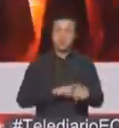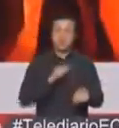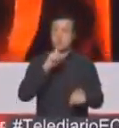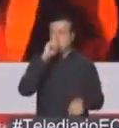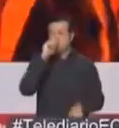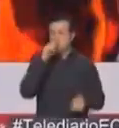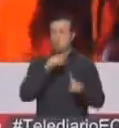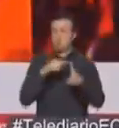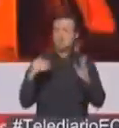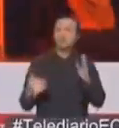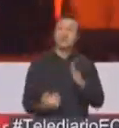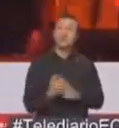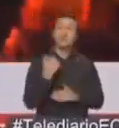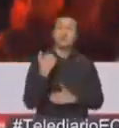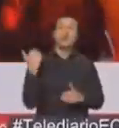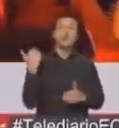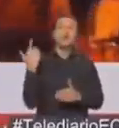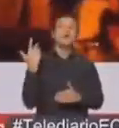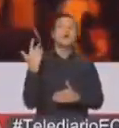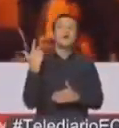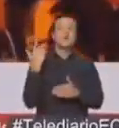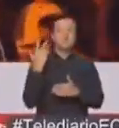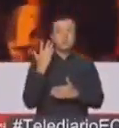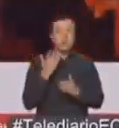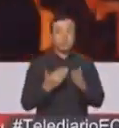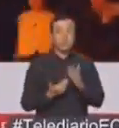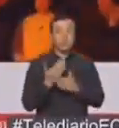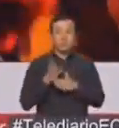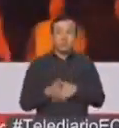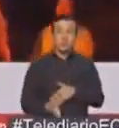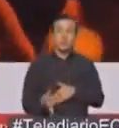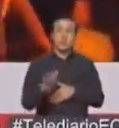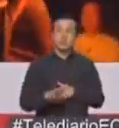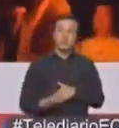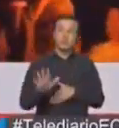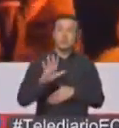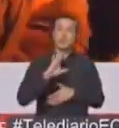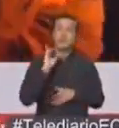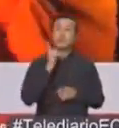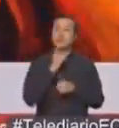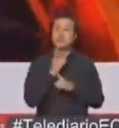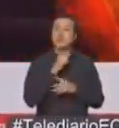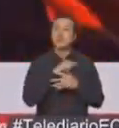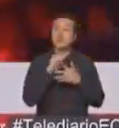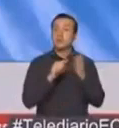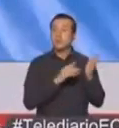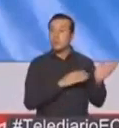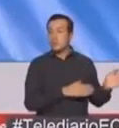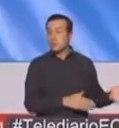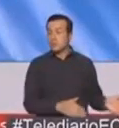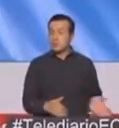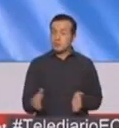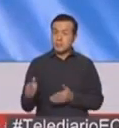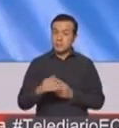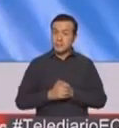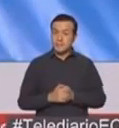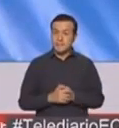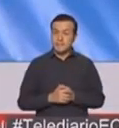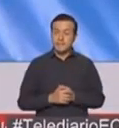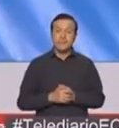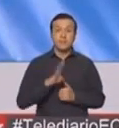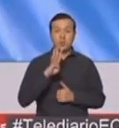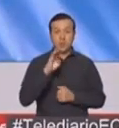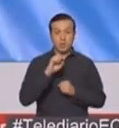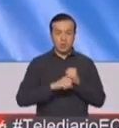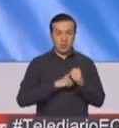consolidar dos nuevas alianzas, la Nueva Ruta de la Seda y del Banco Asiático de Inversión en Infraestructura. Durante estos